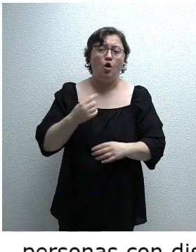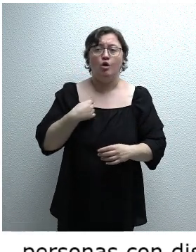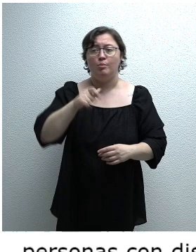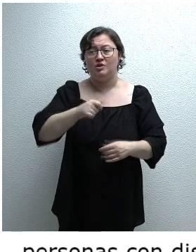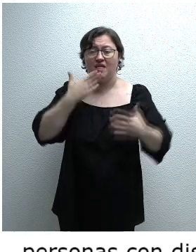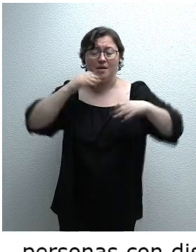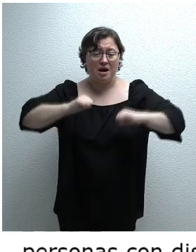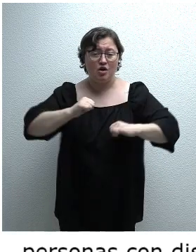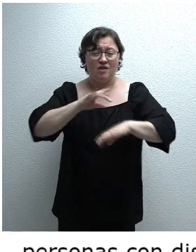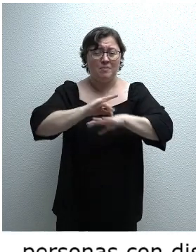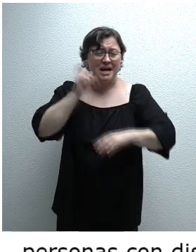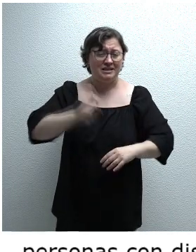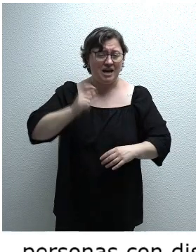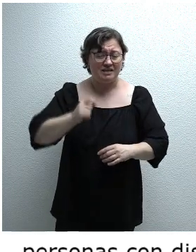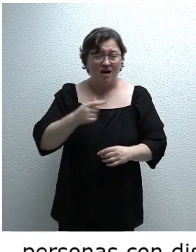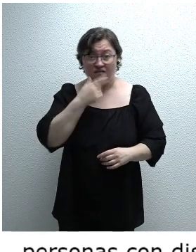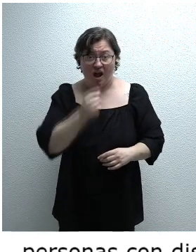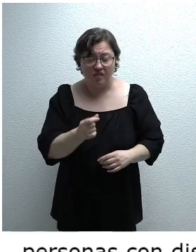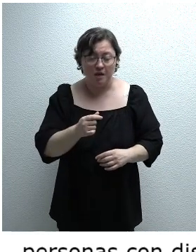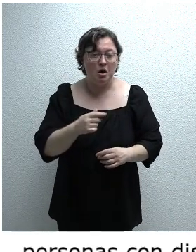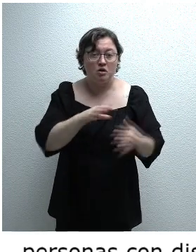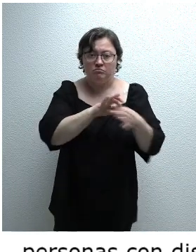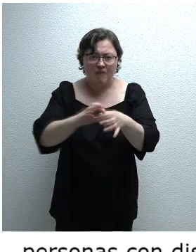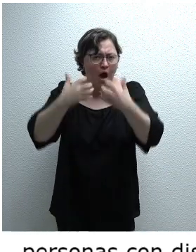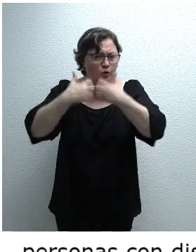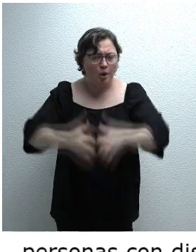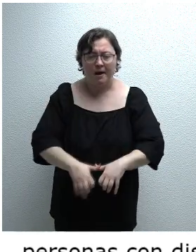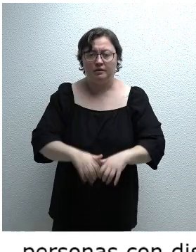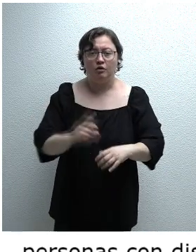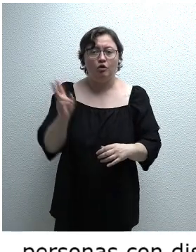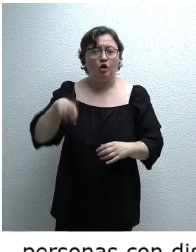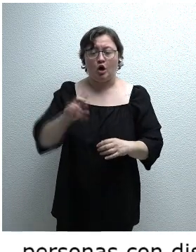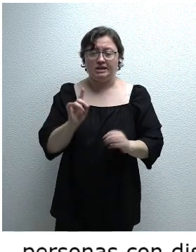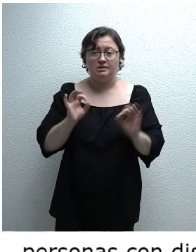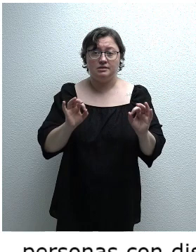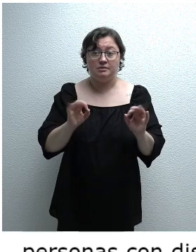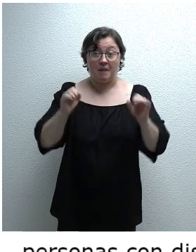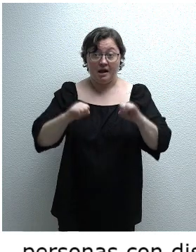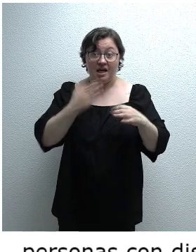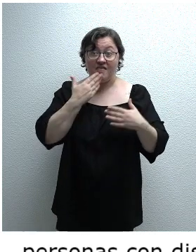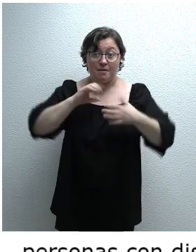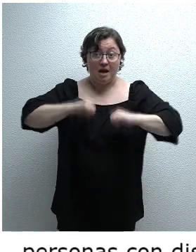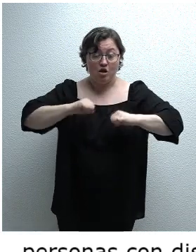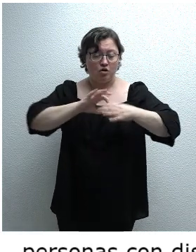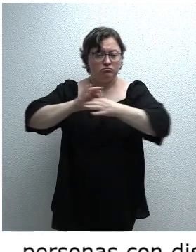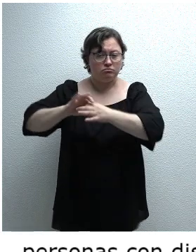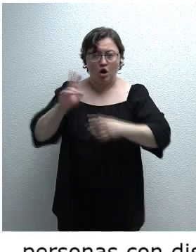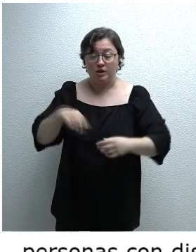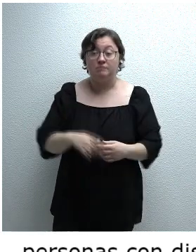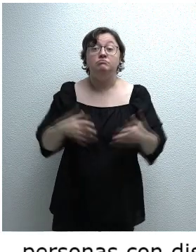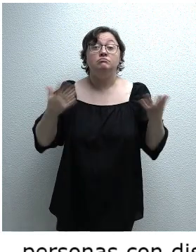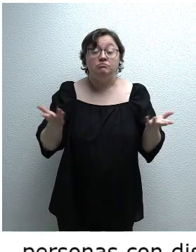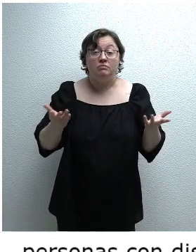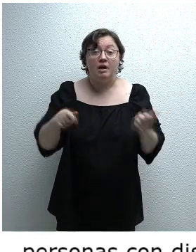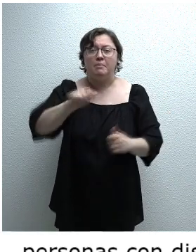edad avanzada, pero no tienen por qué asociarse a esa edad precisamente. ¿Qué sucede cuando